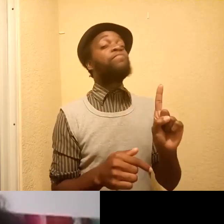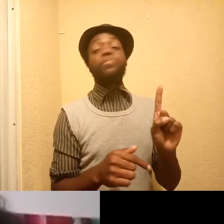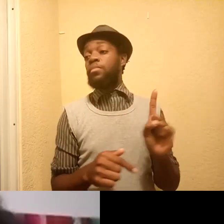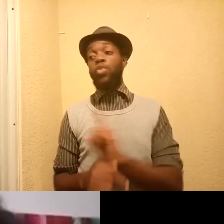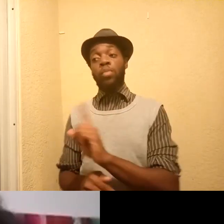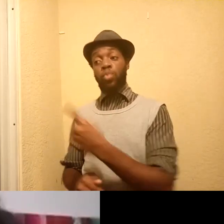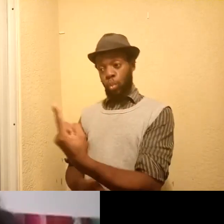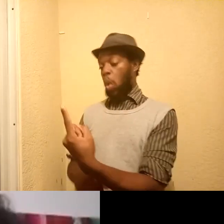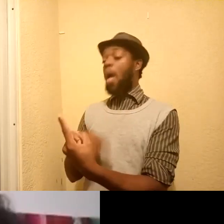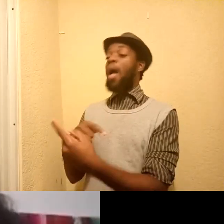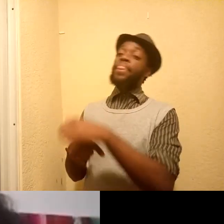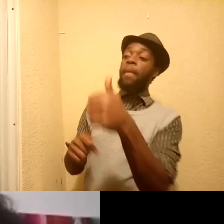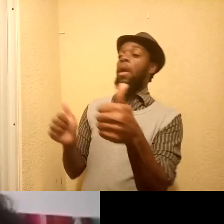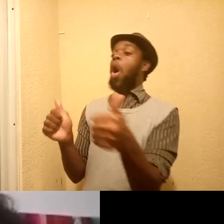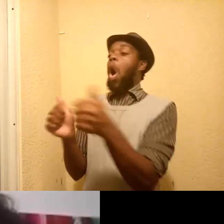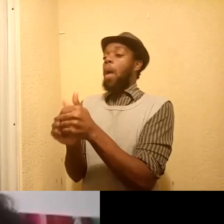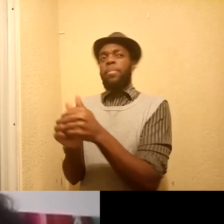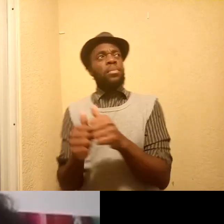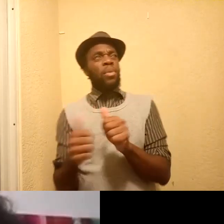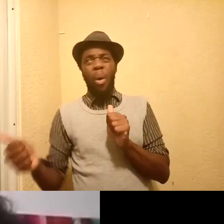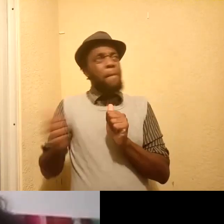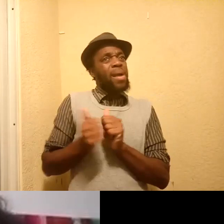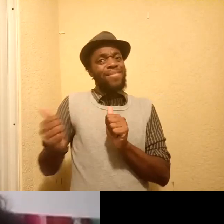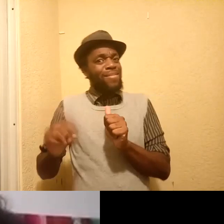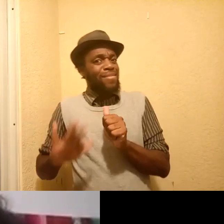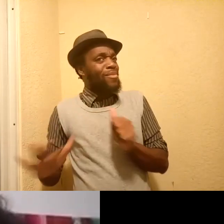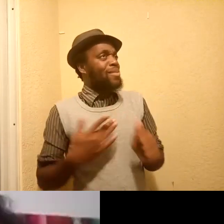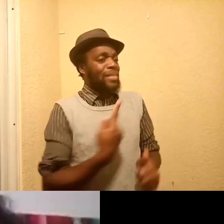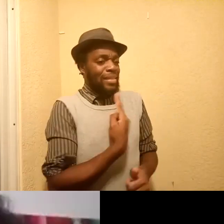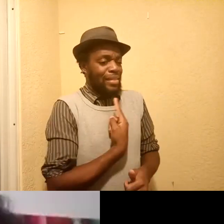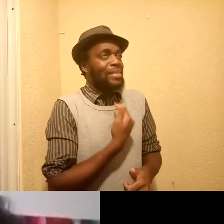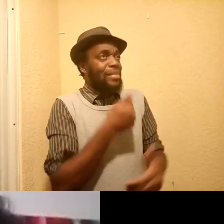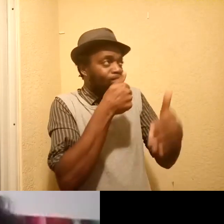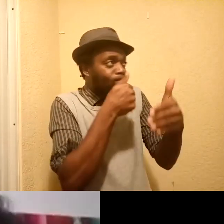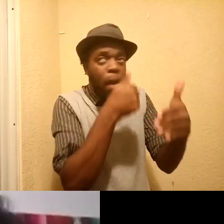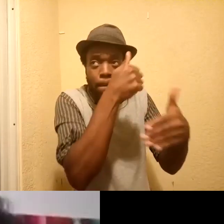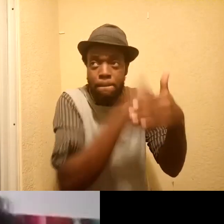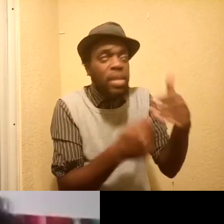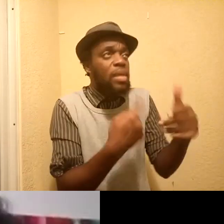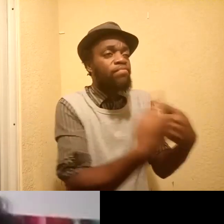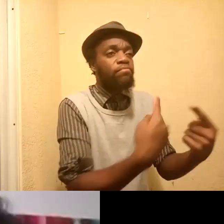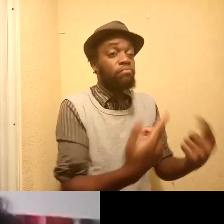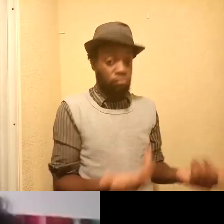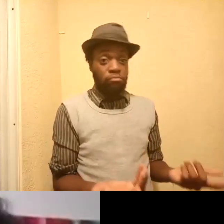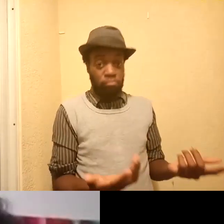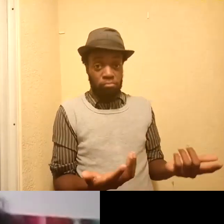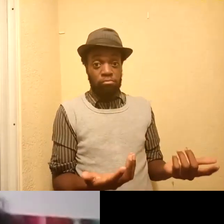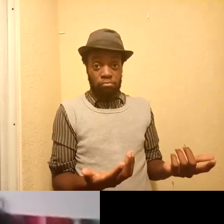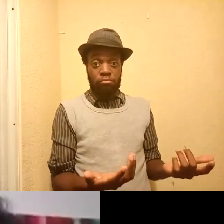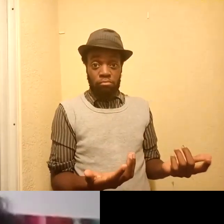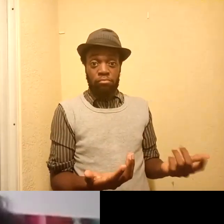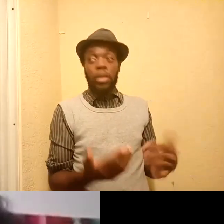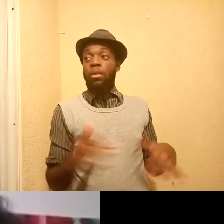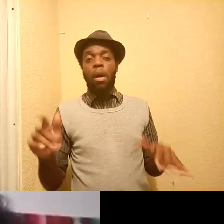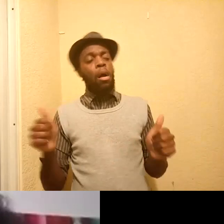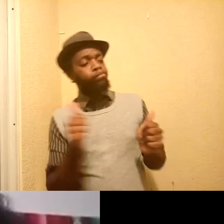en donde se rompe totalmente la confidencialidad. Y aun cuando esta persona pueda expresar su interés en